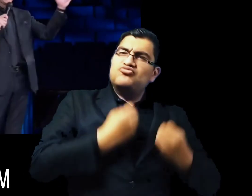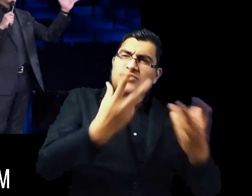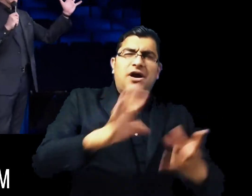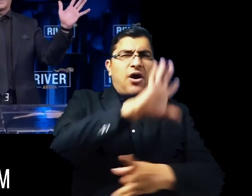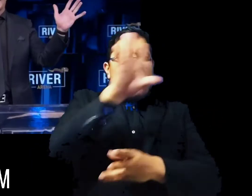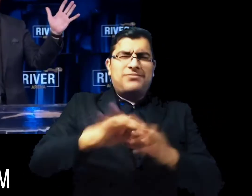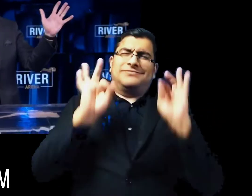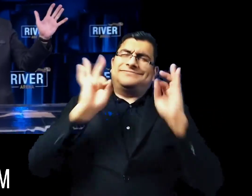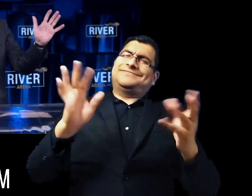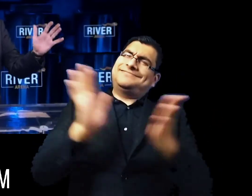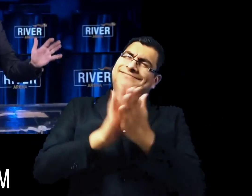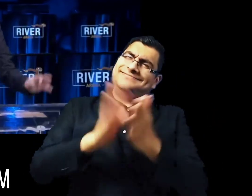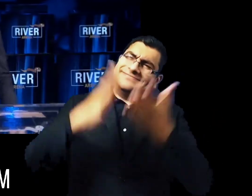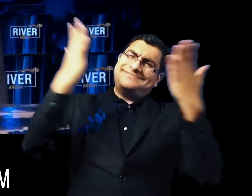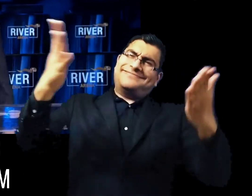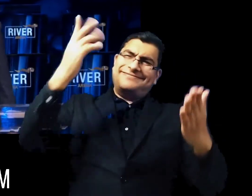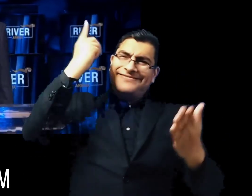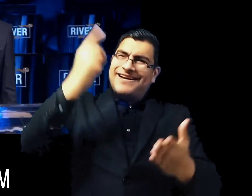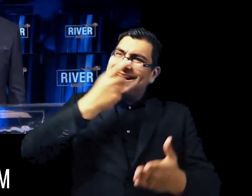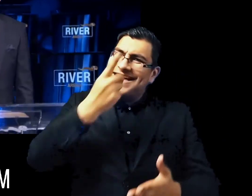Aleluya, alguien tiene que decir amén.